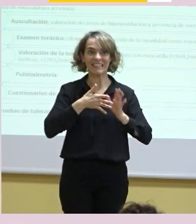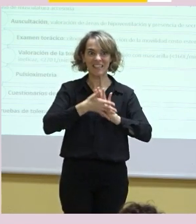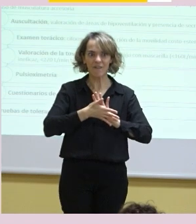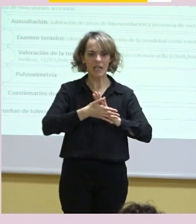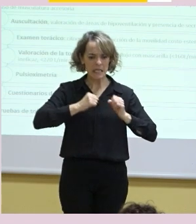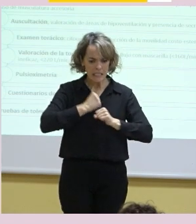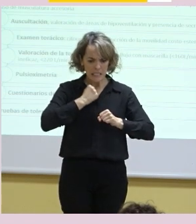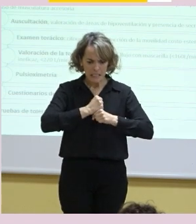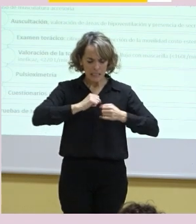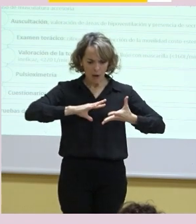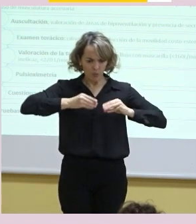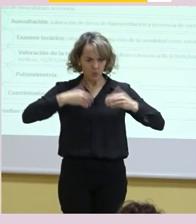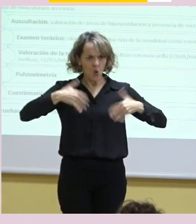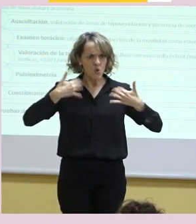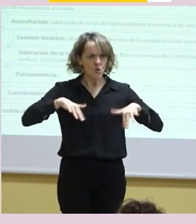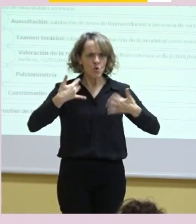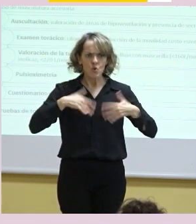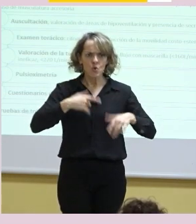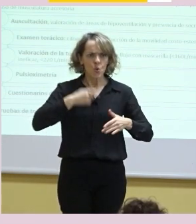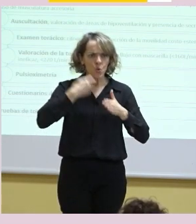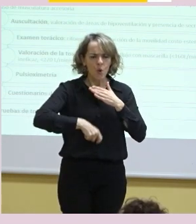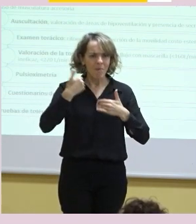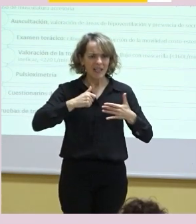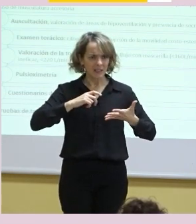respiratorio, activa mucho, y lo veremos luego en un vídeo, la